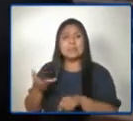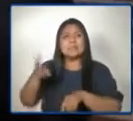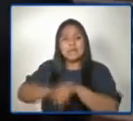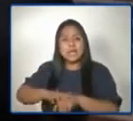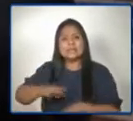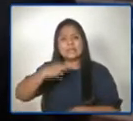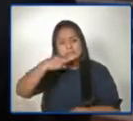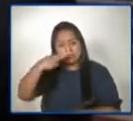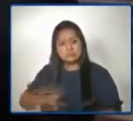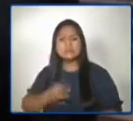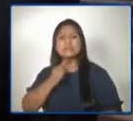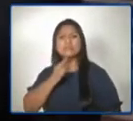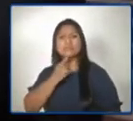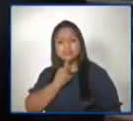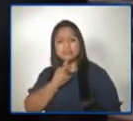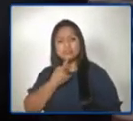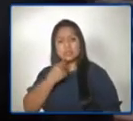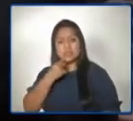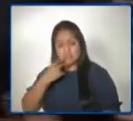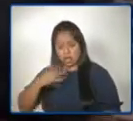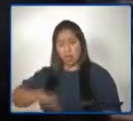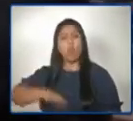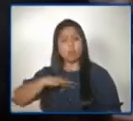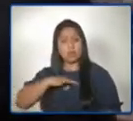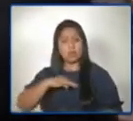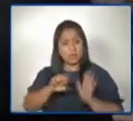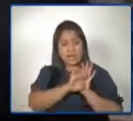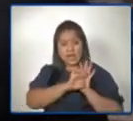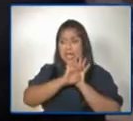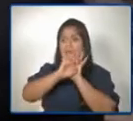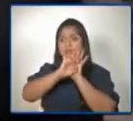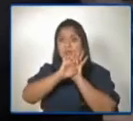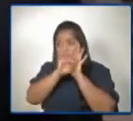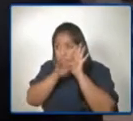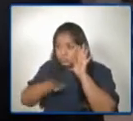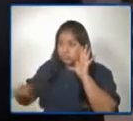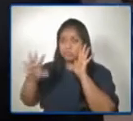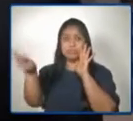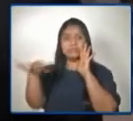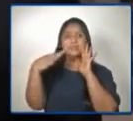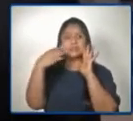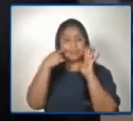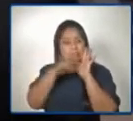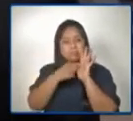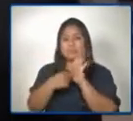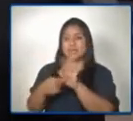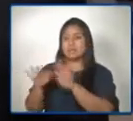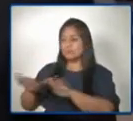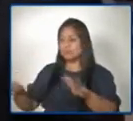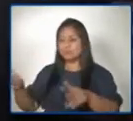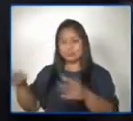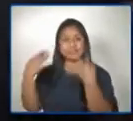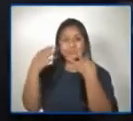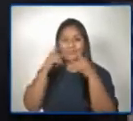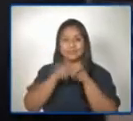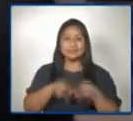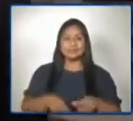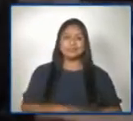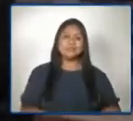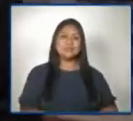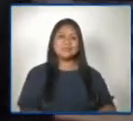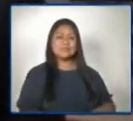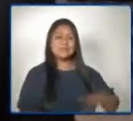ese gran privilegio y honor que me están dando de ser ejemplo para poder llevar ese mensaje a las nuevas generaciones. Kevin, tras lo de Tokio 2020, por